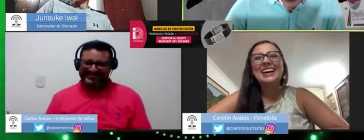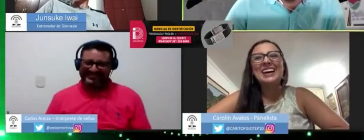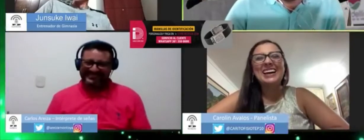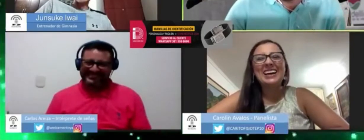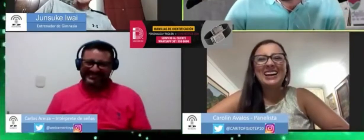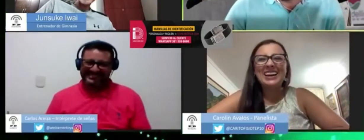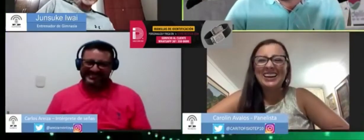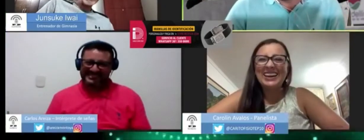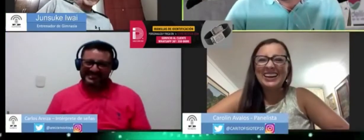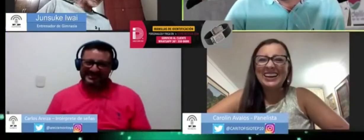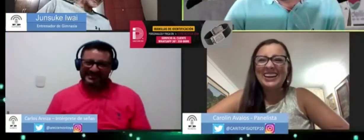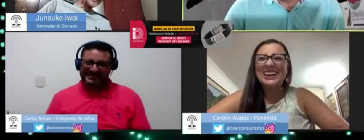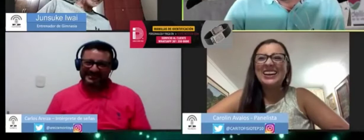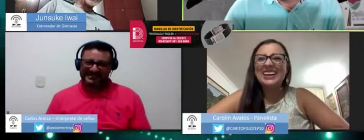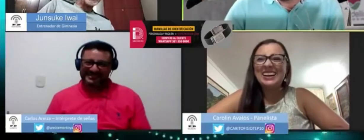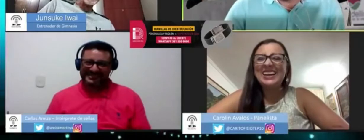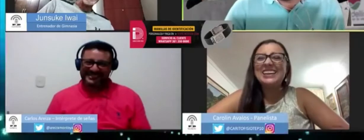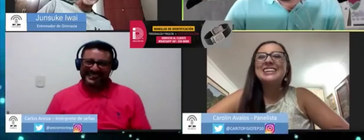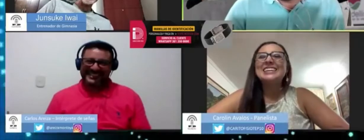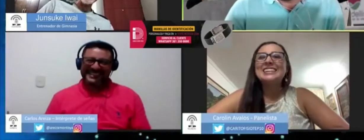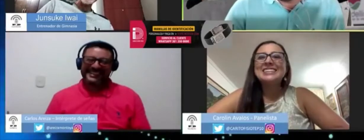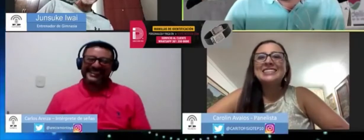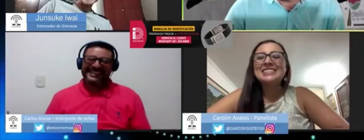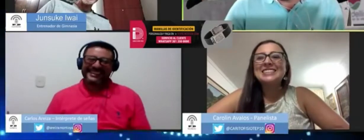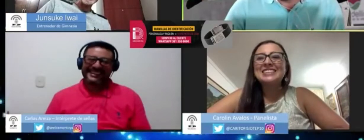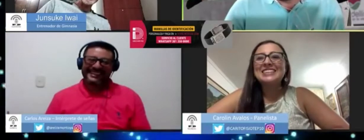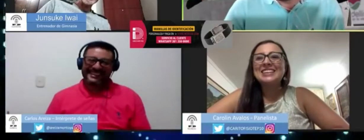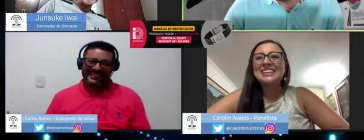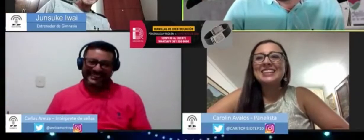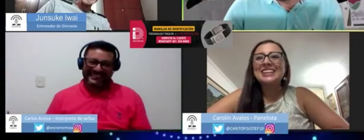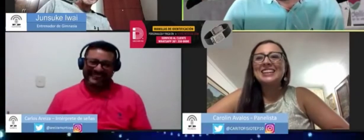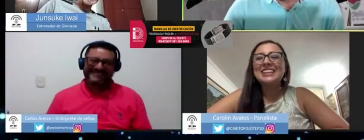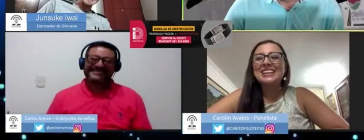dando. ¿Y cómo es que es? Con el rejo dando y con el mazo dando.